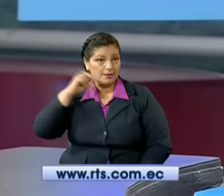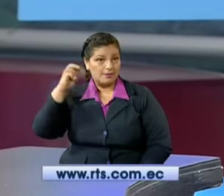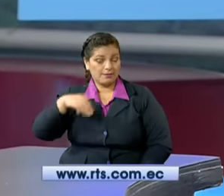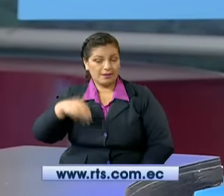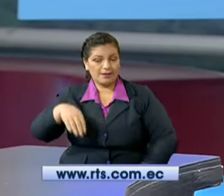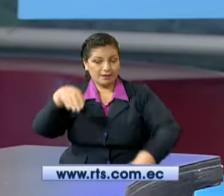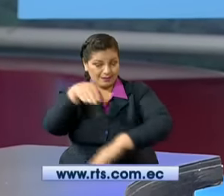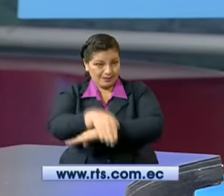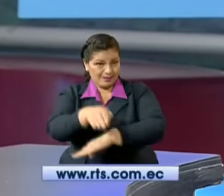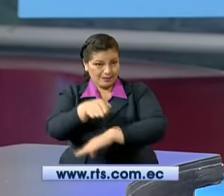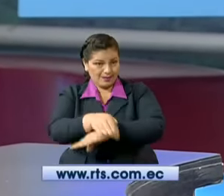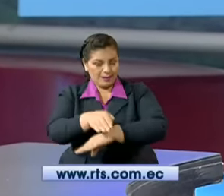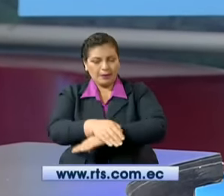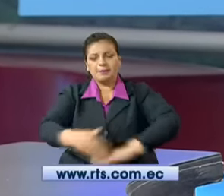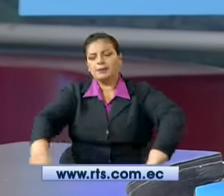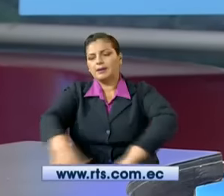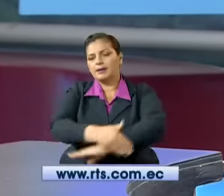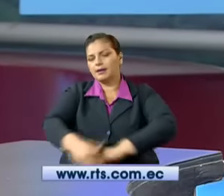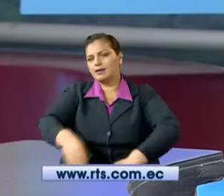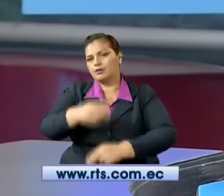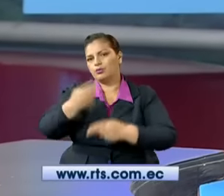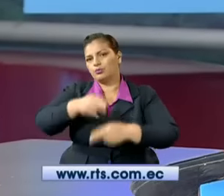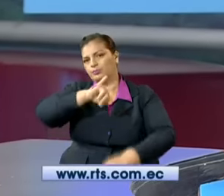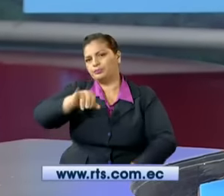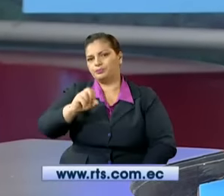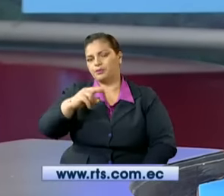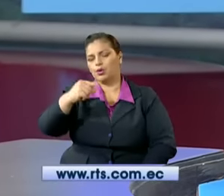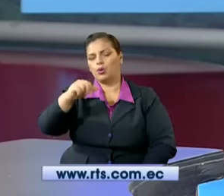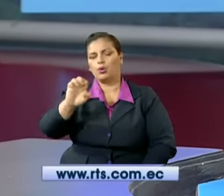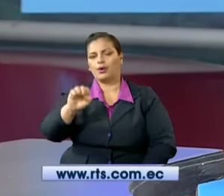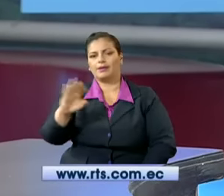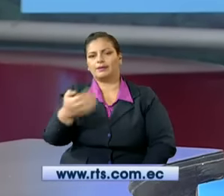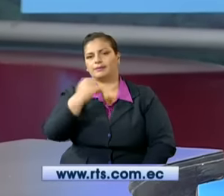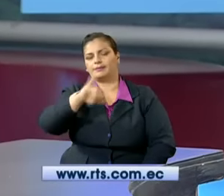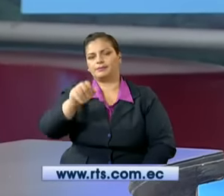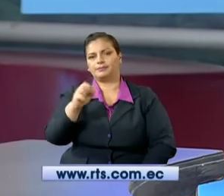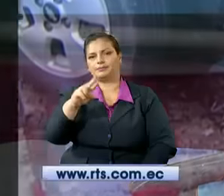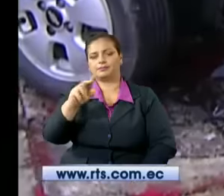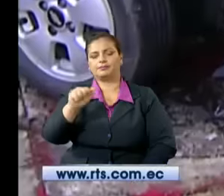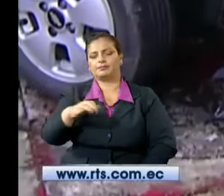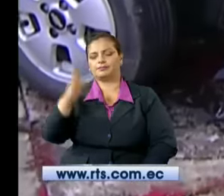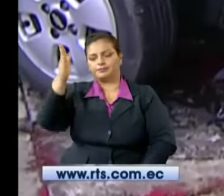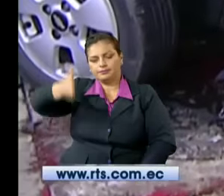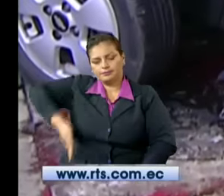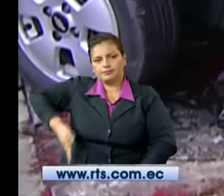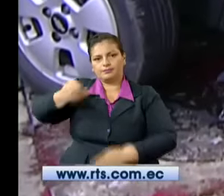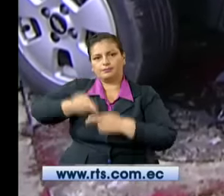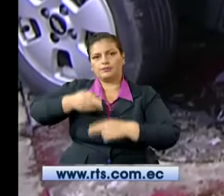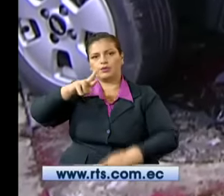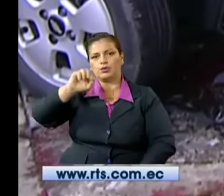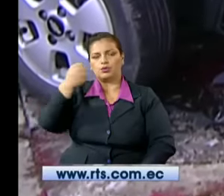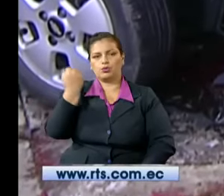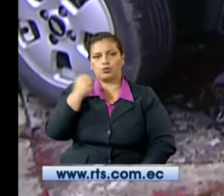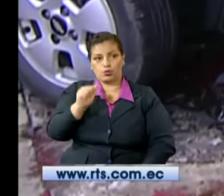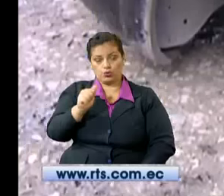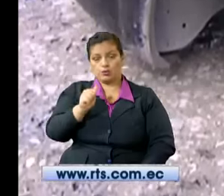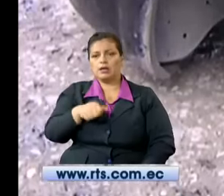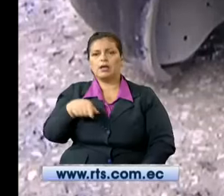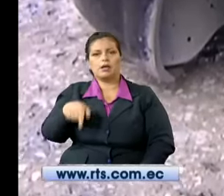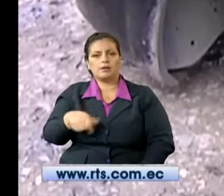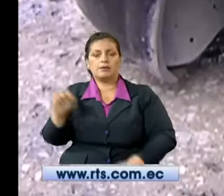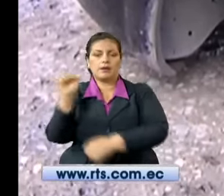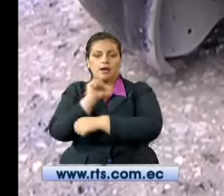en la intersección de las calles Jorge Jara Grau y Rosa Campuzano, sector industrial del norte de Guayaquil. Quienes observaron el